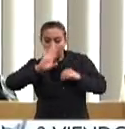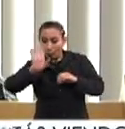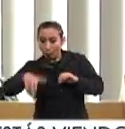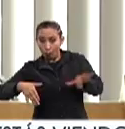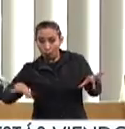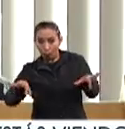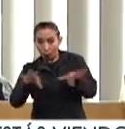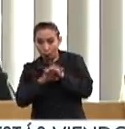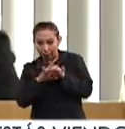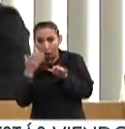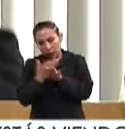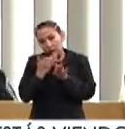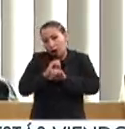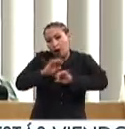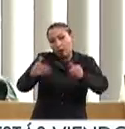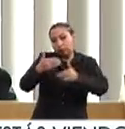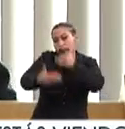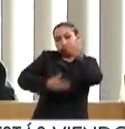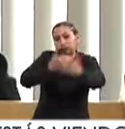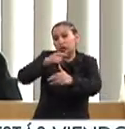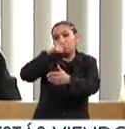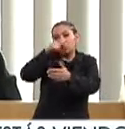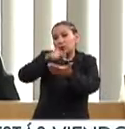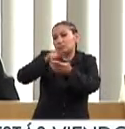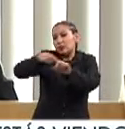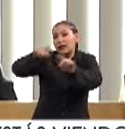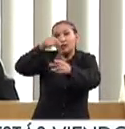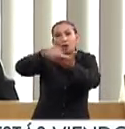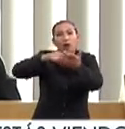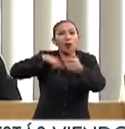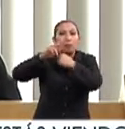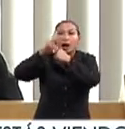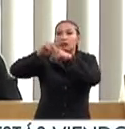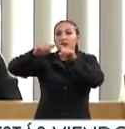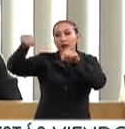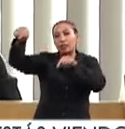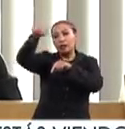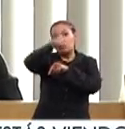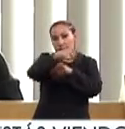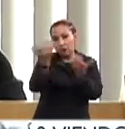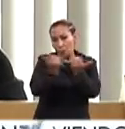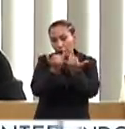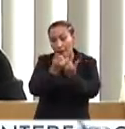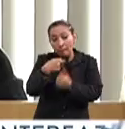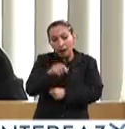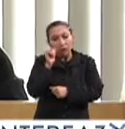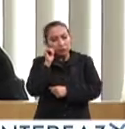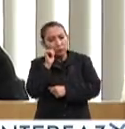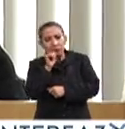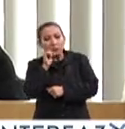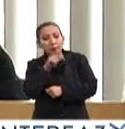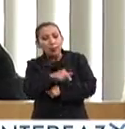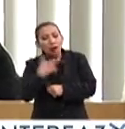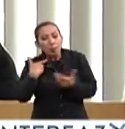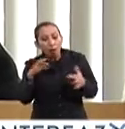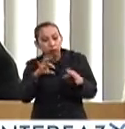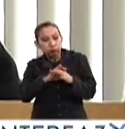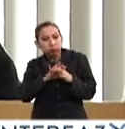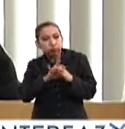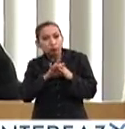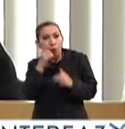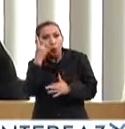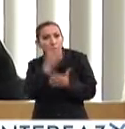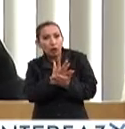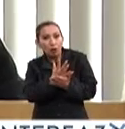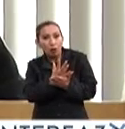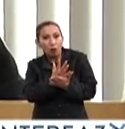igual que en el momento actual y en todas las latitudes y en todos los países, pues siempre forman una unidad,